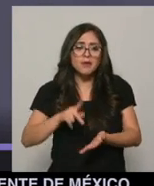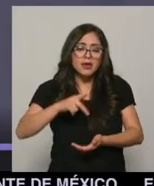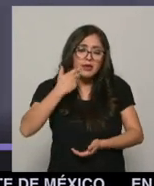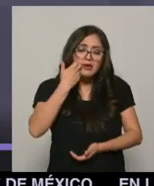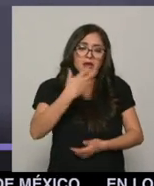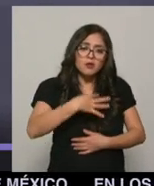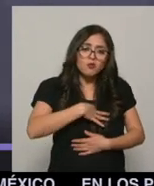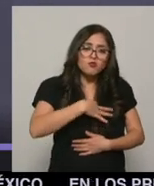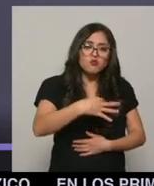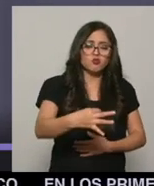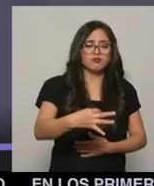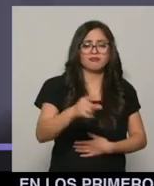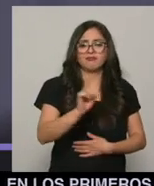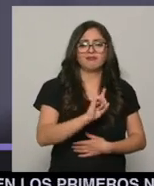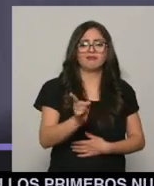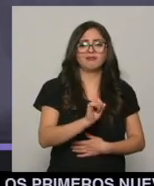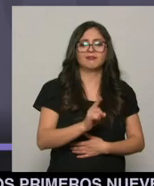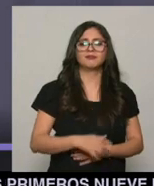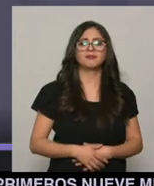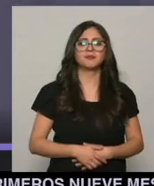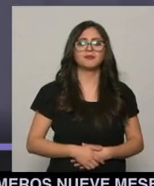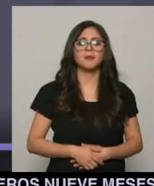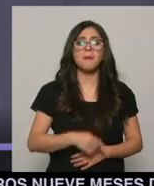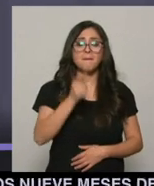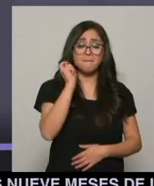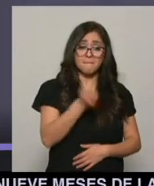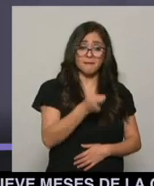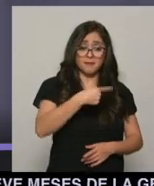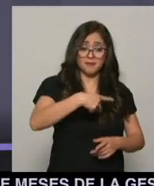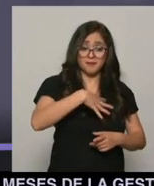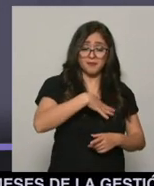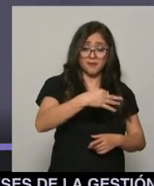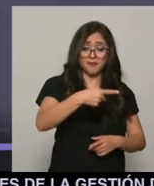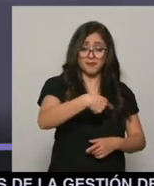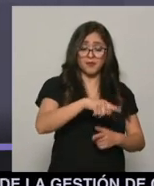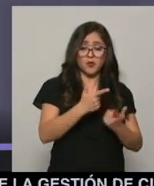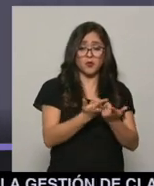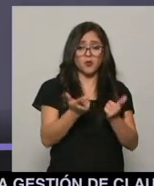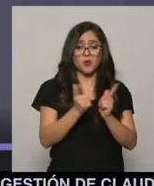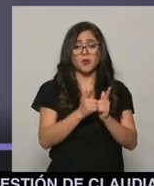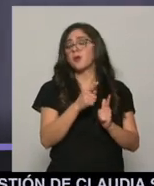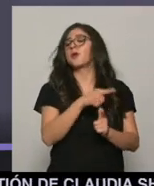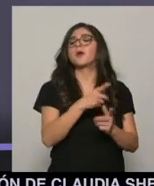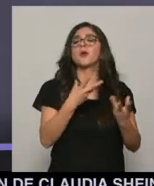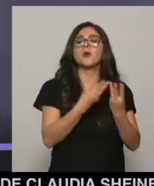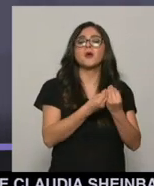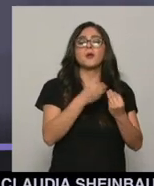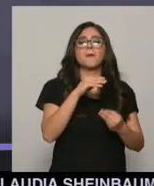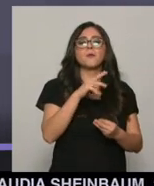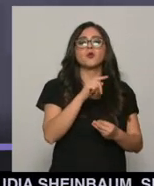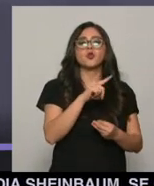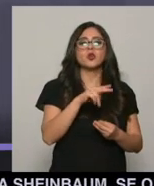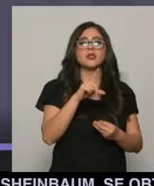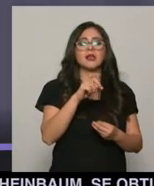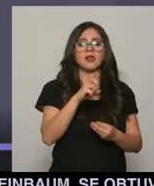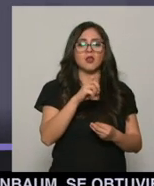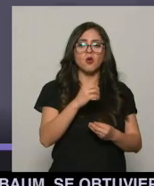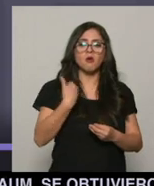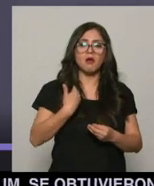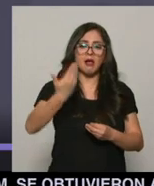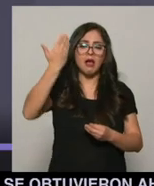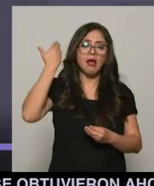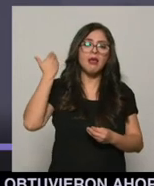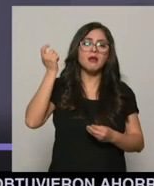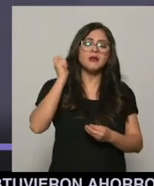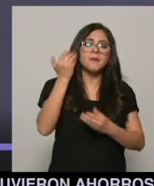tanto la reelección que se plantea de la mesa directiva de Porfirio Muñoz Ledo como la que en su momento propuse,